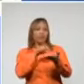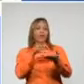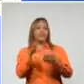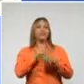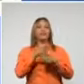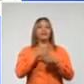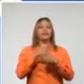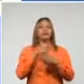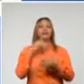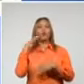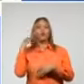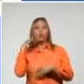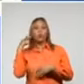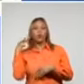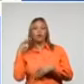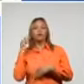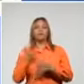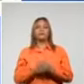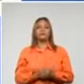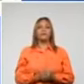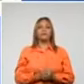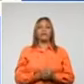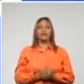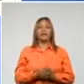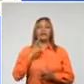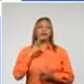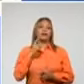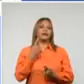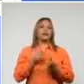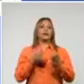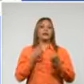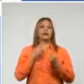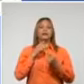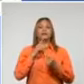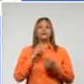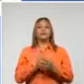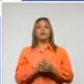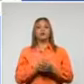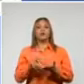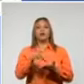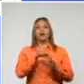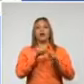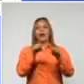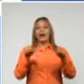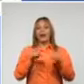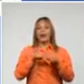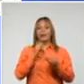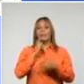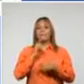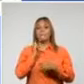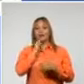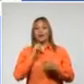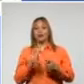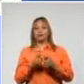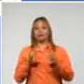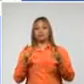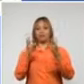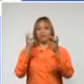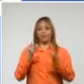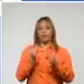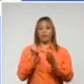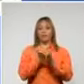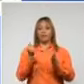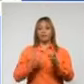rojo, negro, casi. En el caso de las áreas con mayor reporte, estamos hablando de los últimos 15